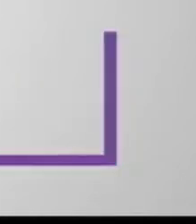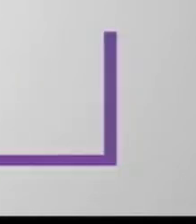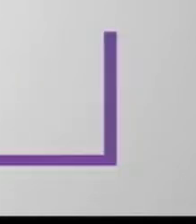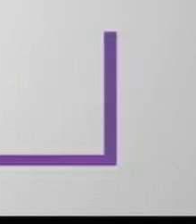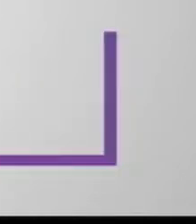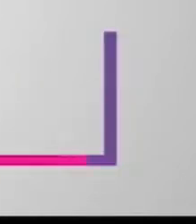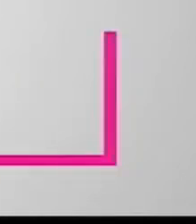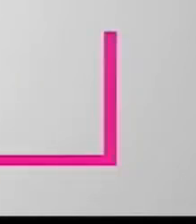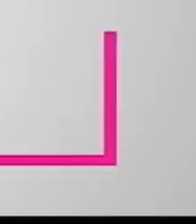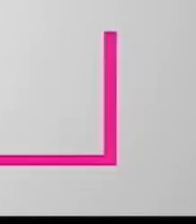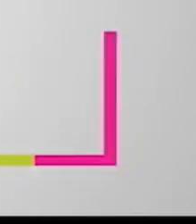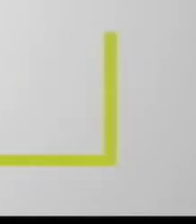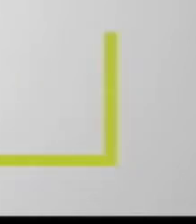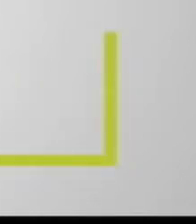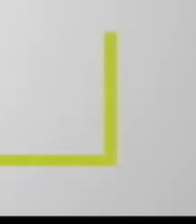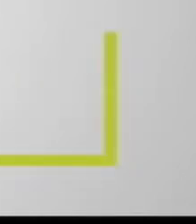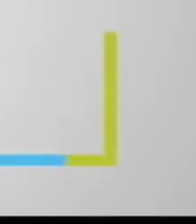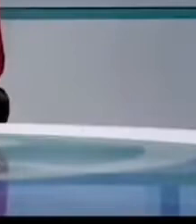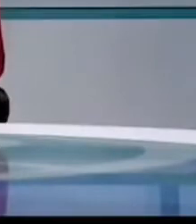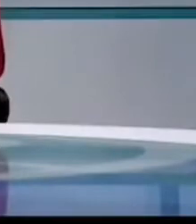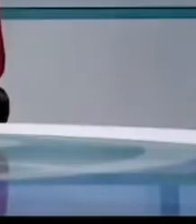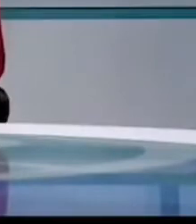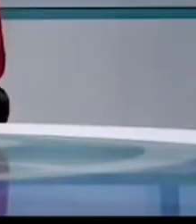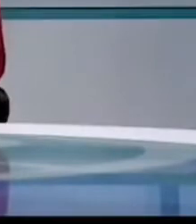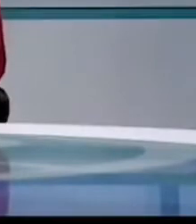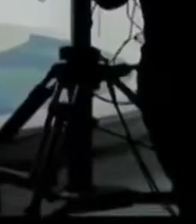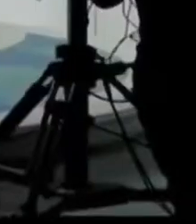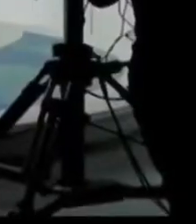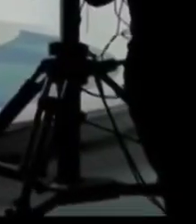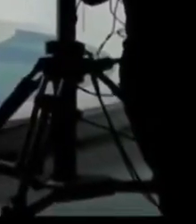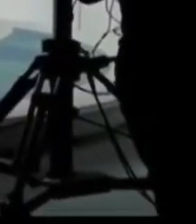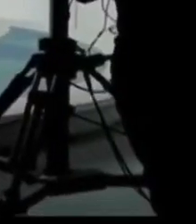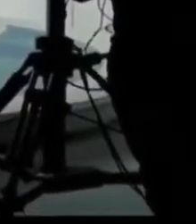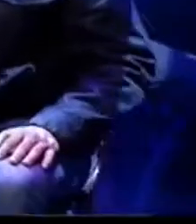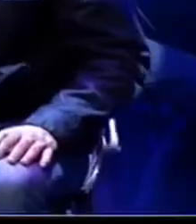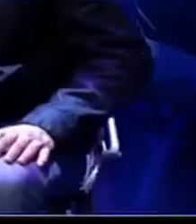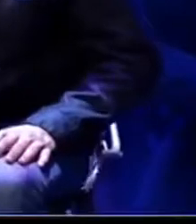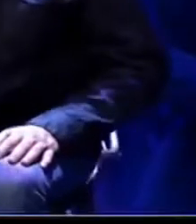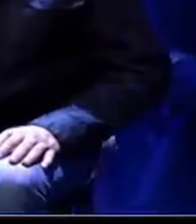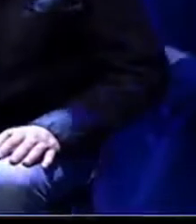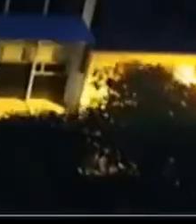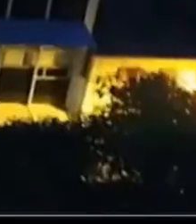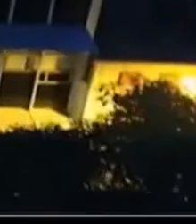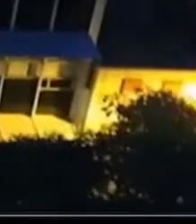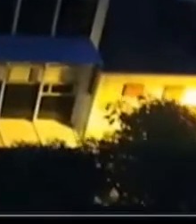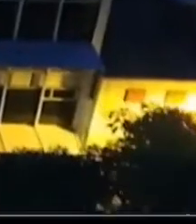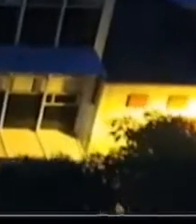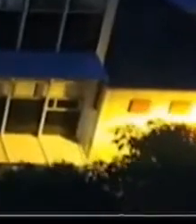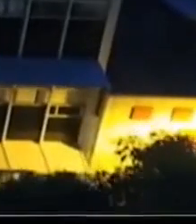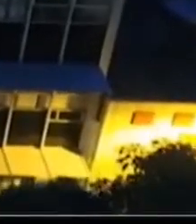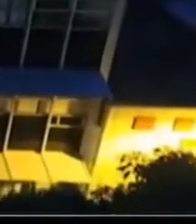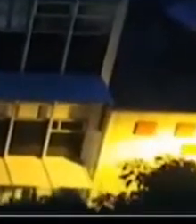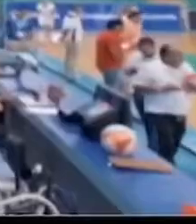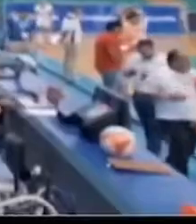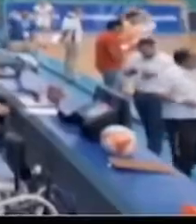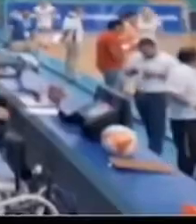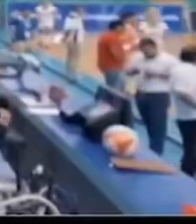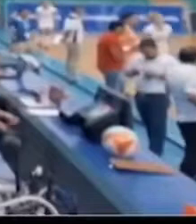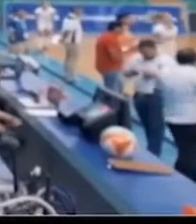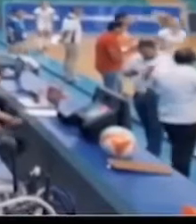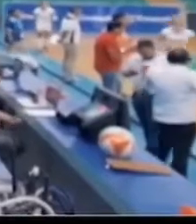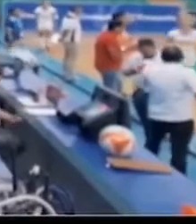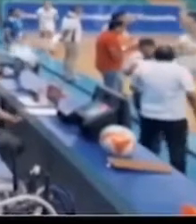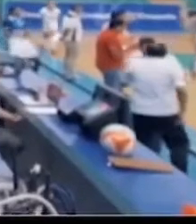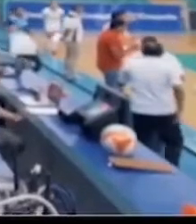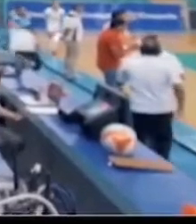con la Contraloría de Servicios porque con tus críticas, vos ayudás a mejorar la programación, las producciones y la calidad de la